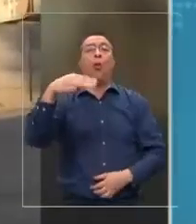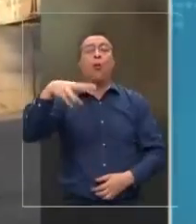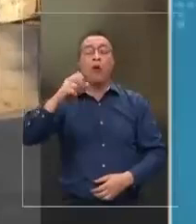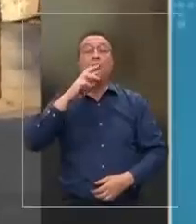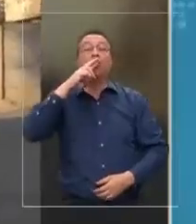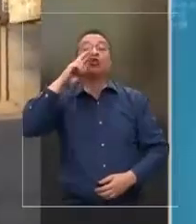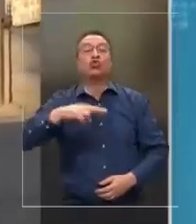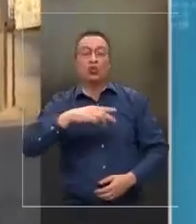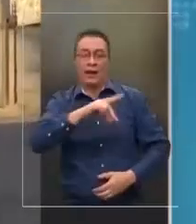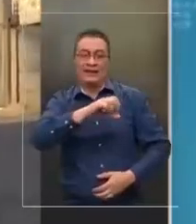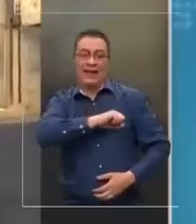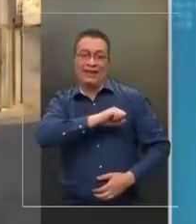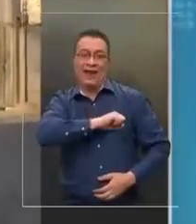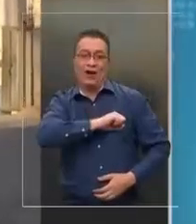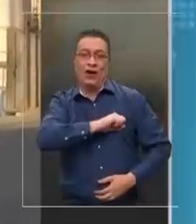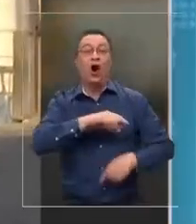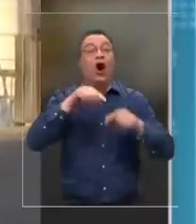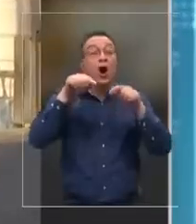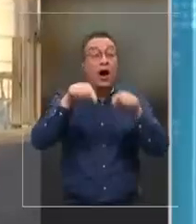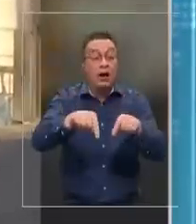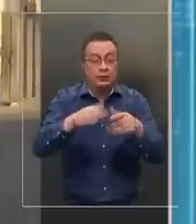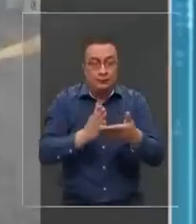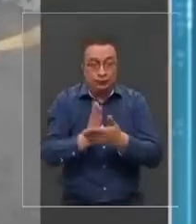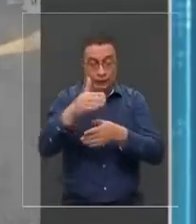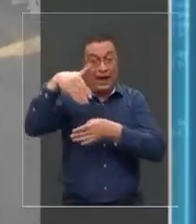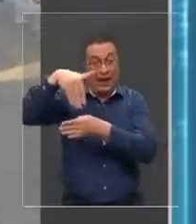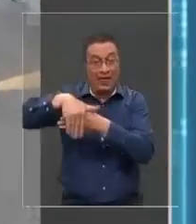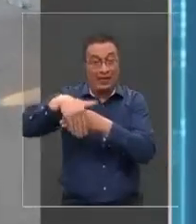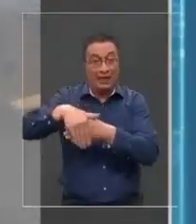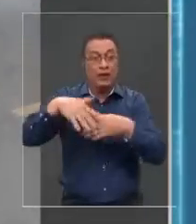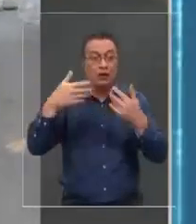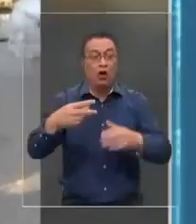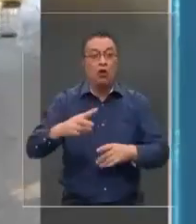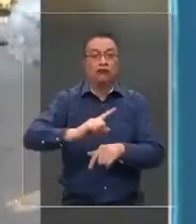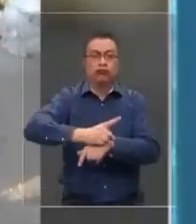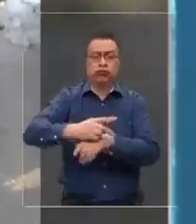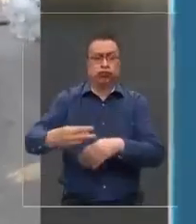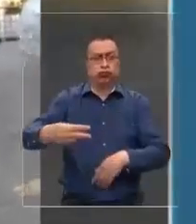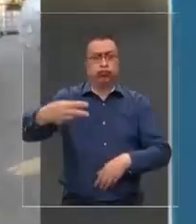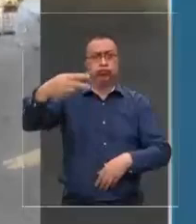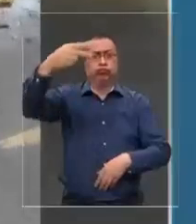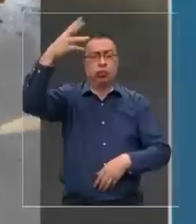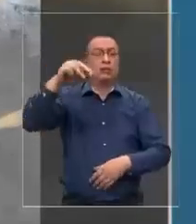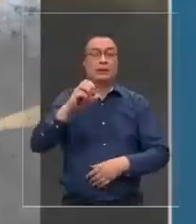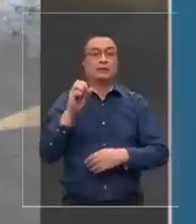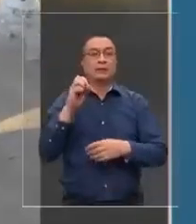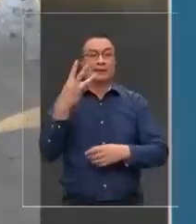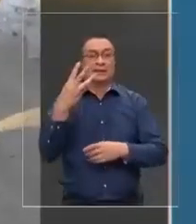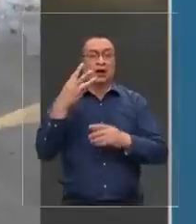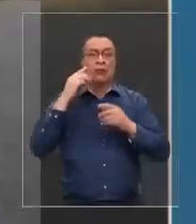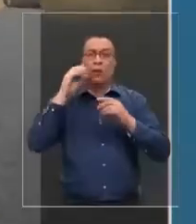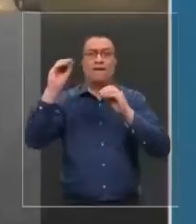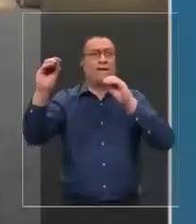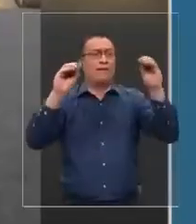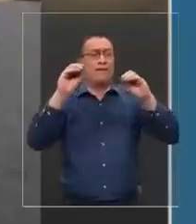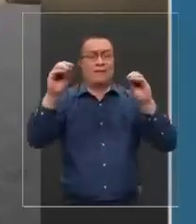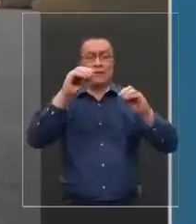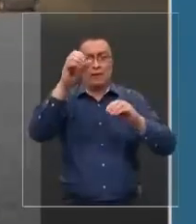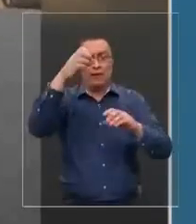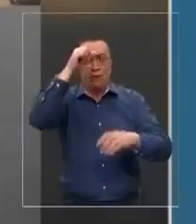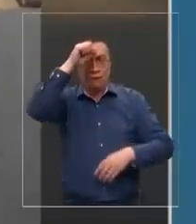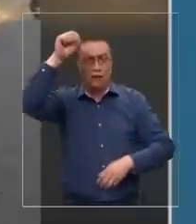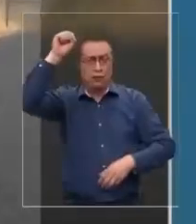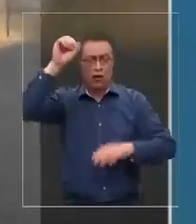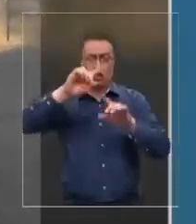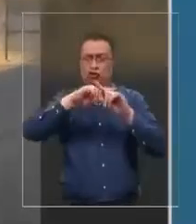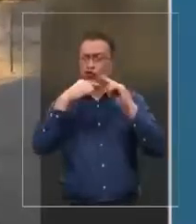sur de la capital. Es un incendio que comenzó durante esta tarde y ya escaló rápidamente hasta una tercera alarma de incendio en donde interviene la totalidad